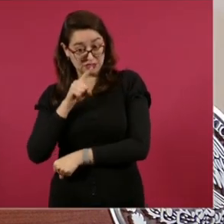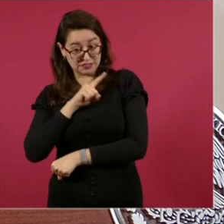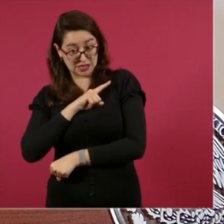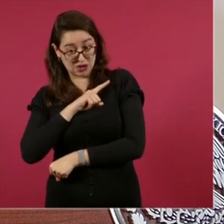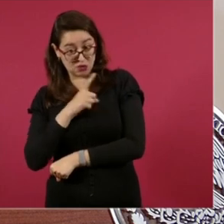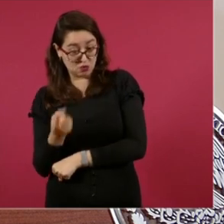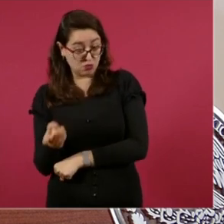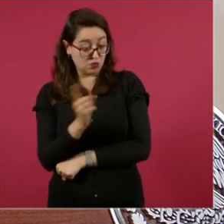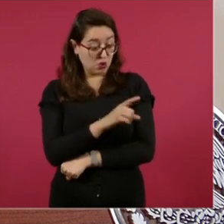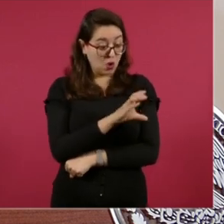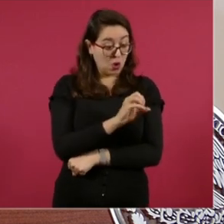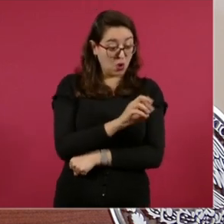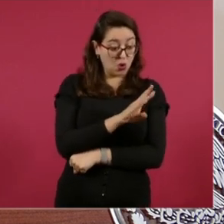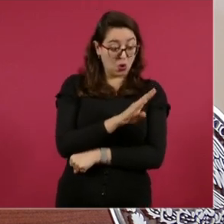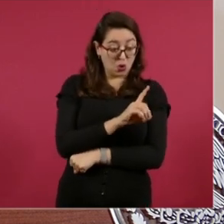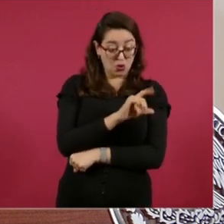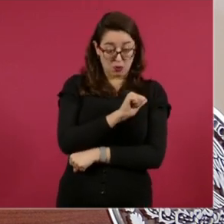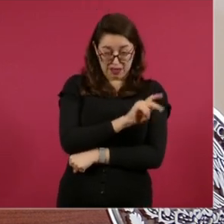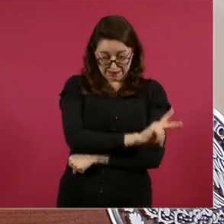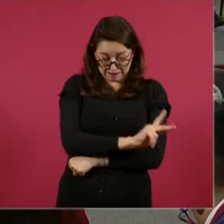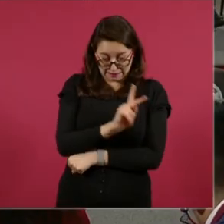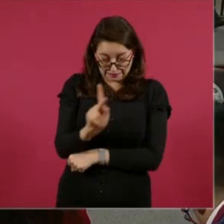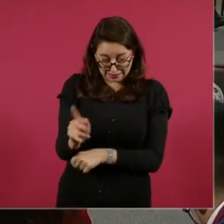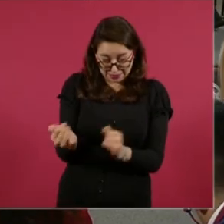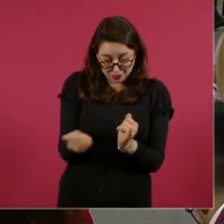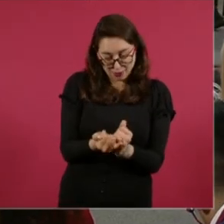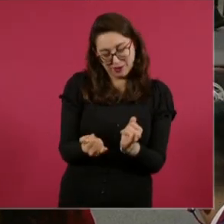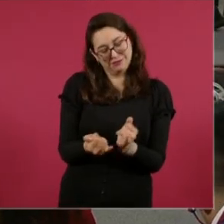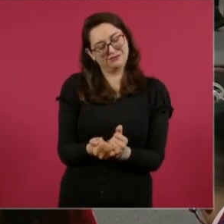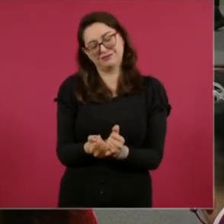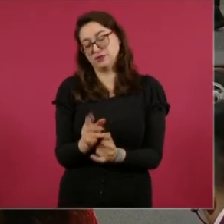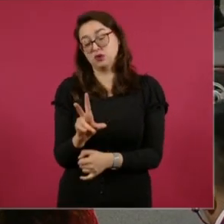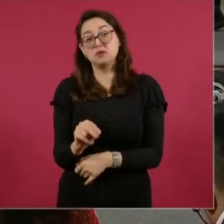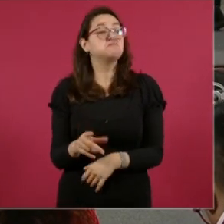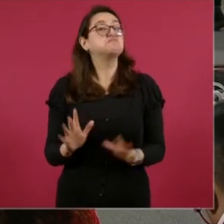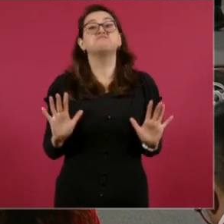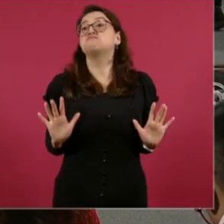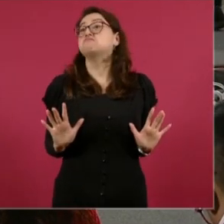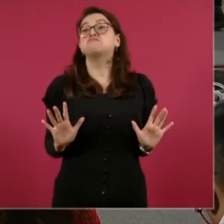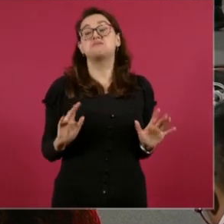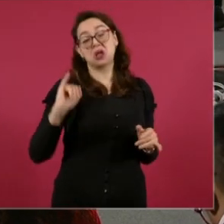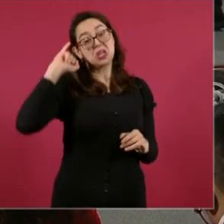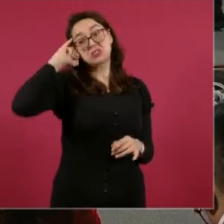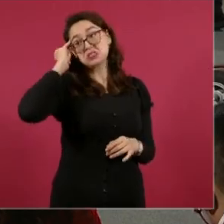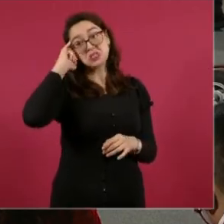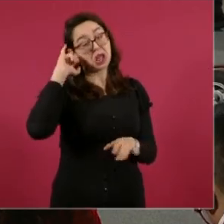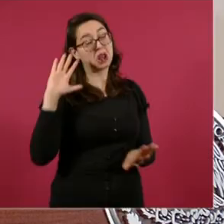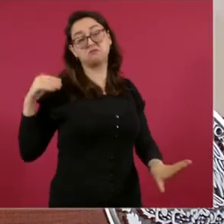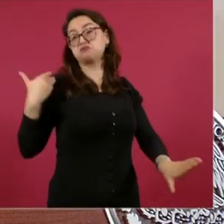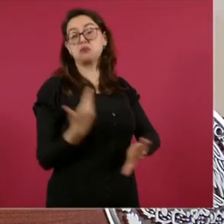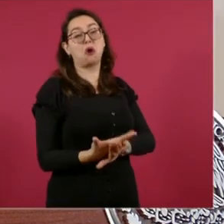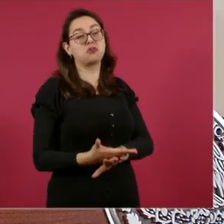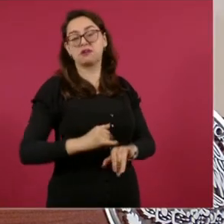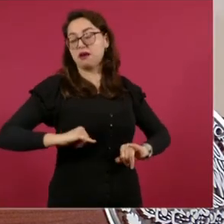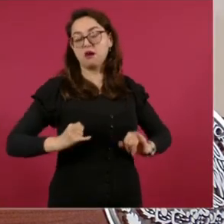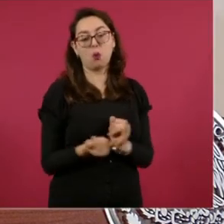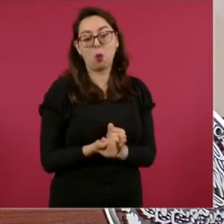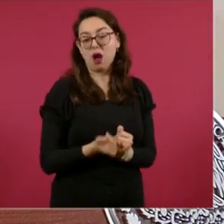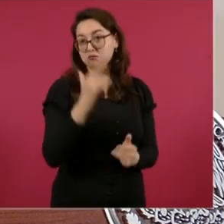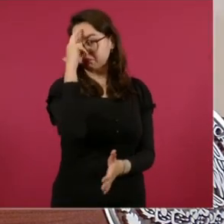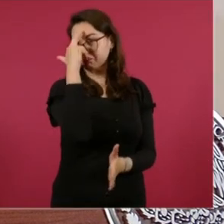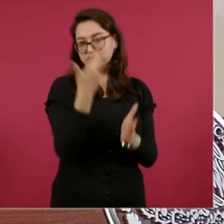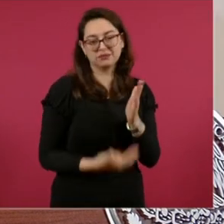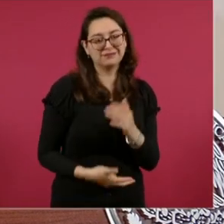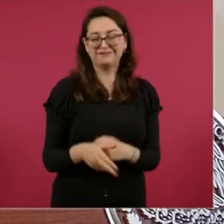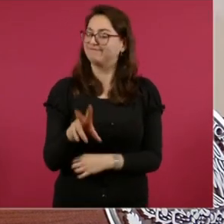de respeto a los pueblos originarios. No se puede comparar a el racismo de